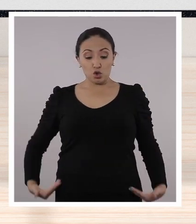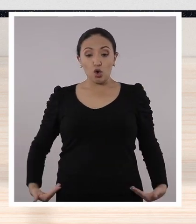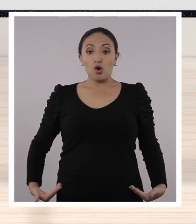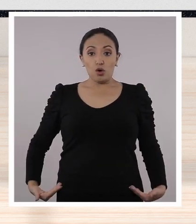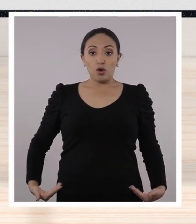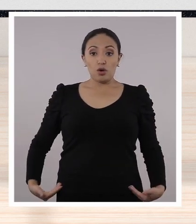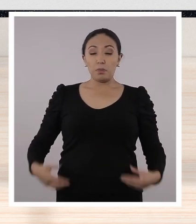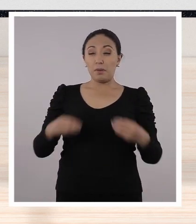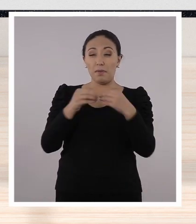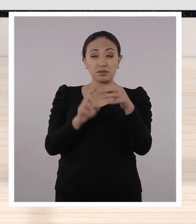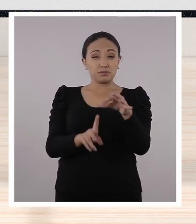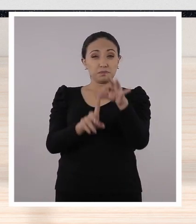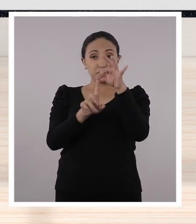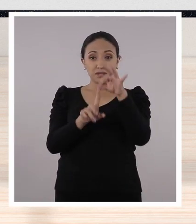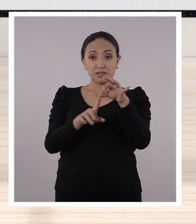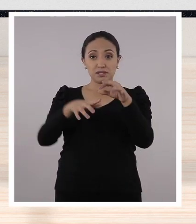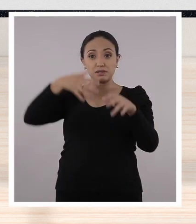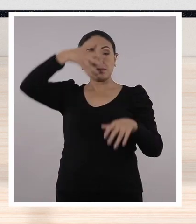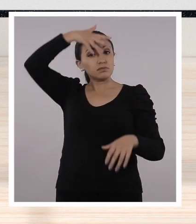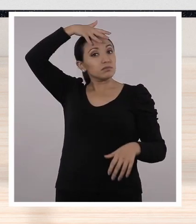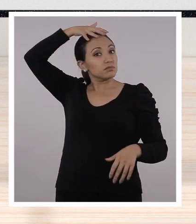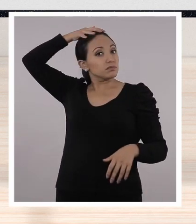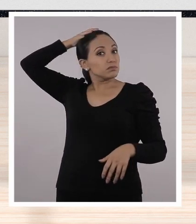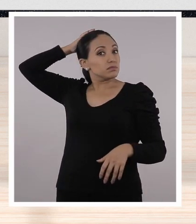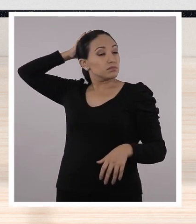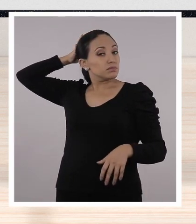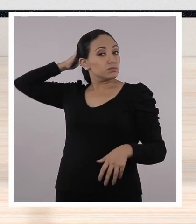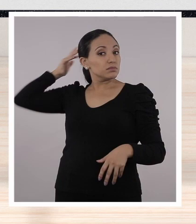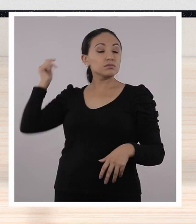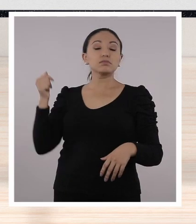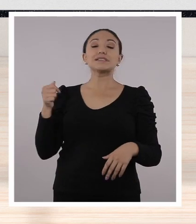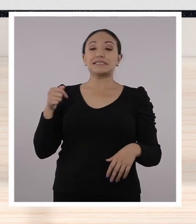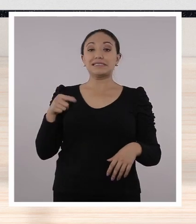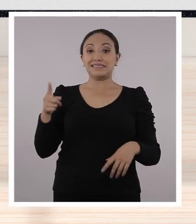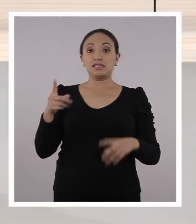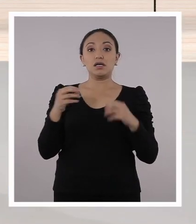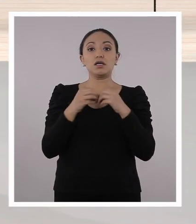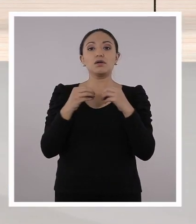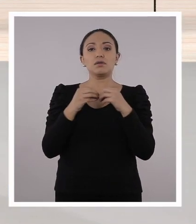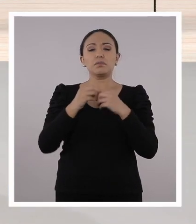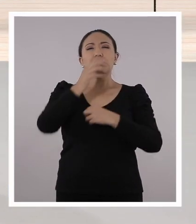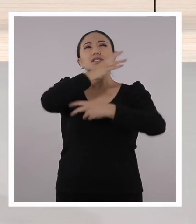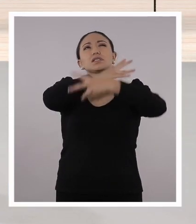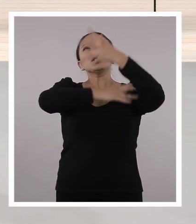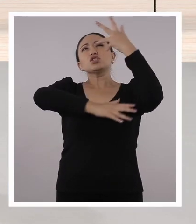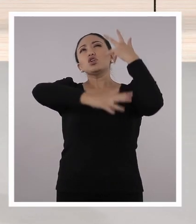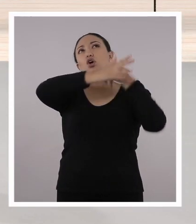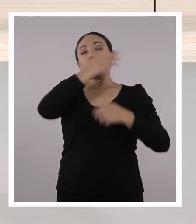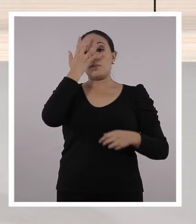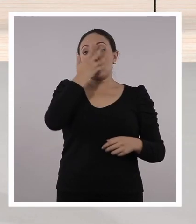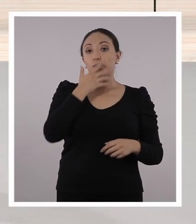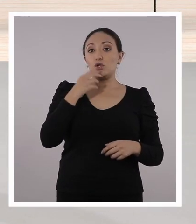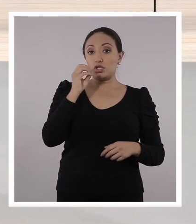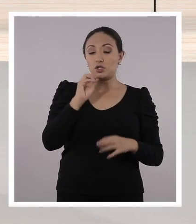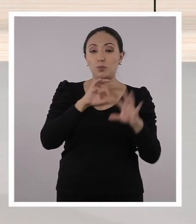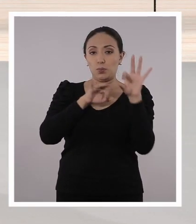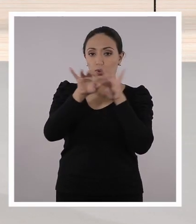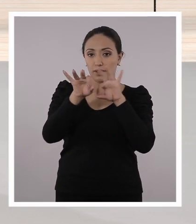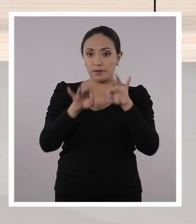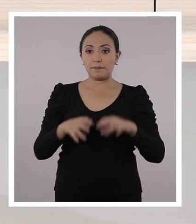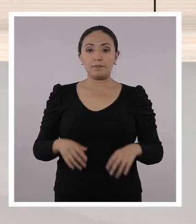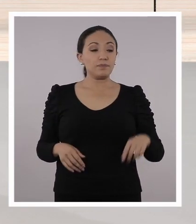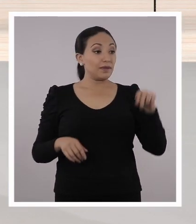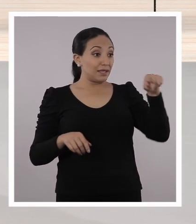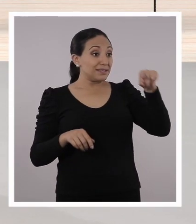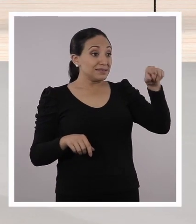la vestimenta y la característica, el aspecto que tiene, sobre todo lo que usan, un elemento que usan en su cabello, tiene un pasado histórico muy bonito.